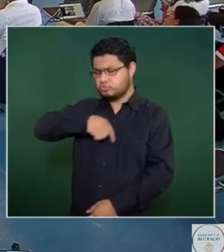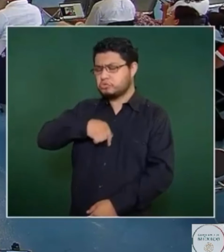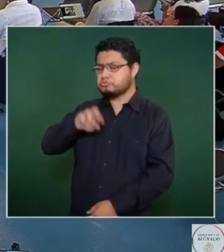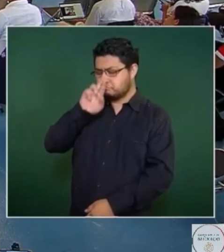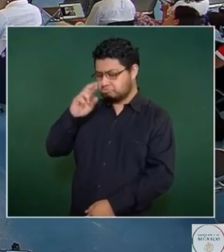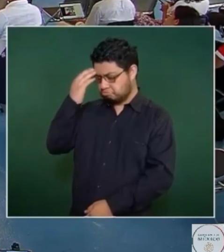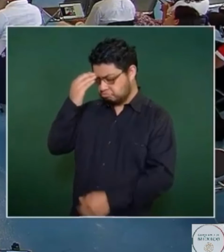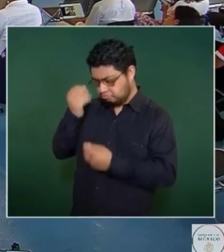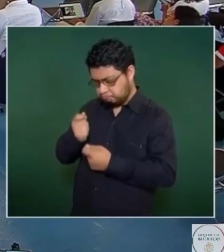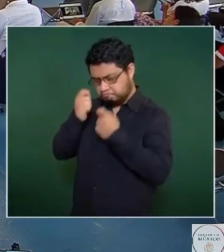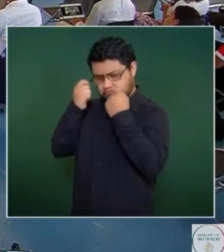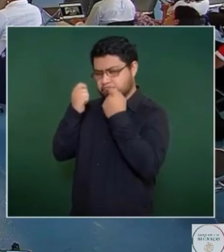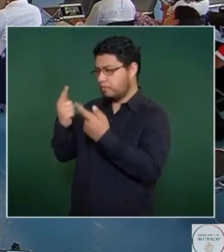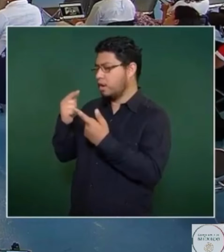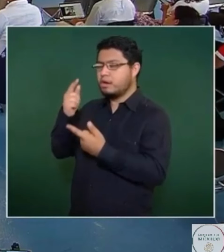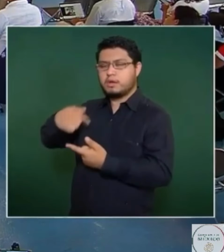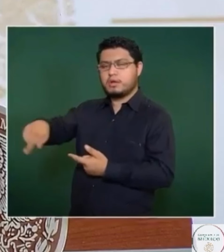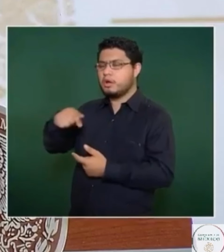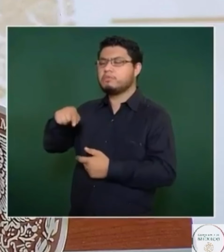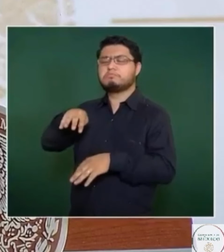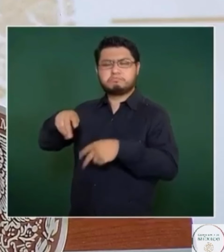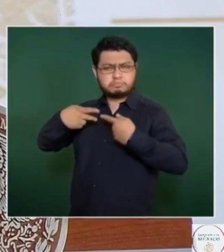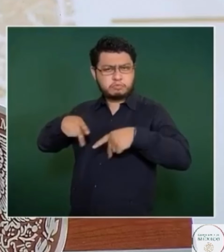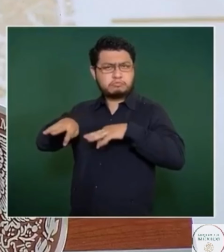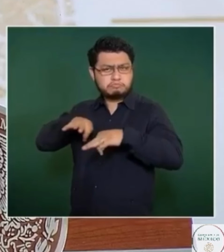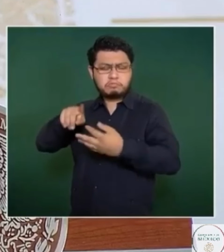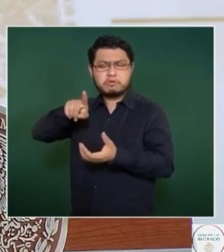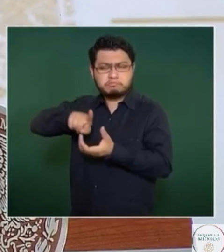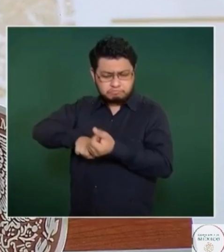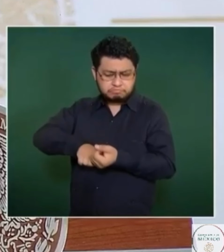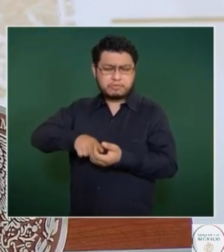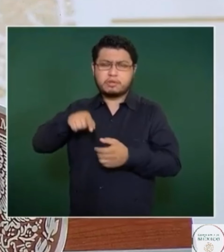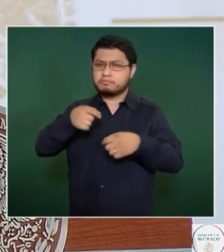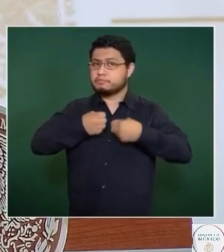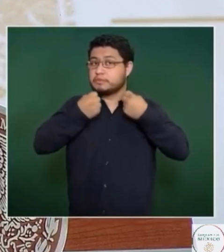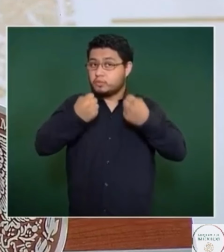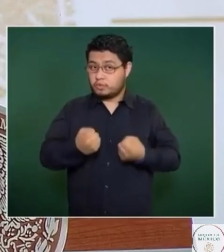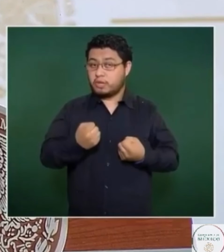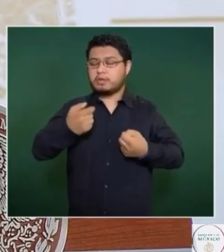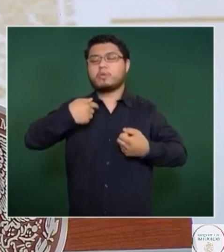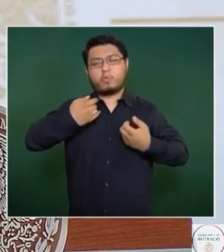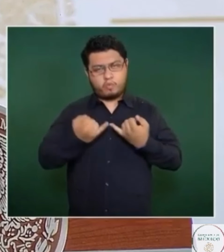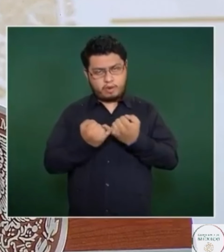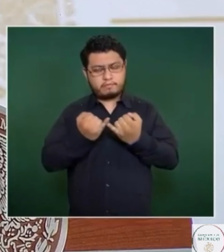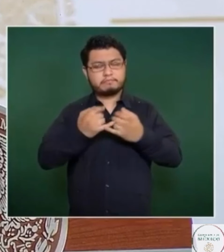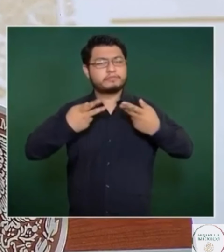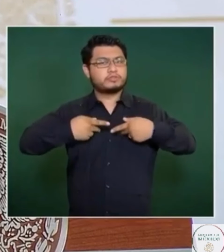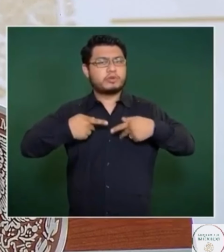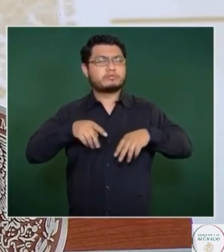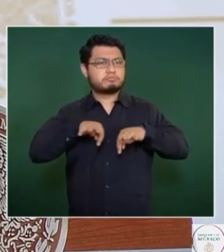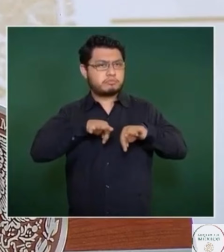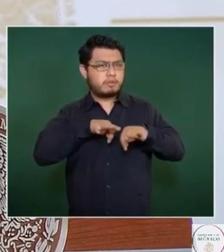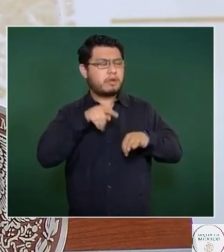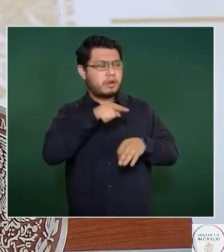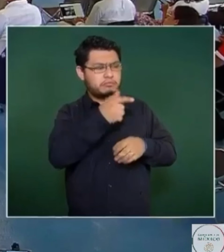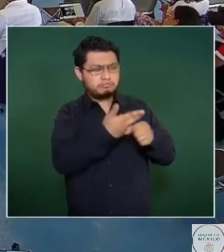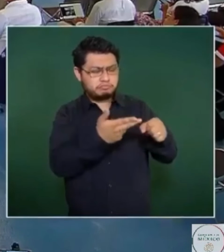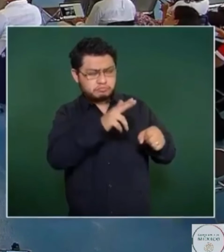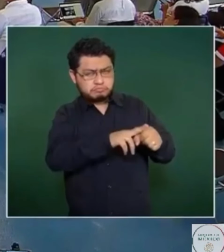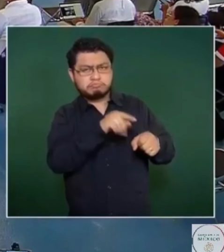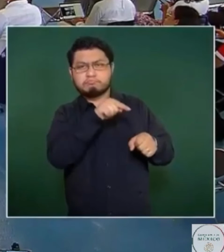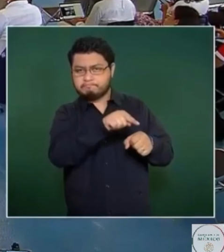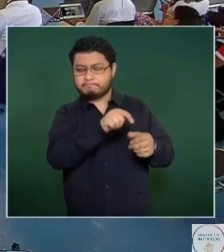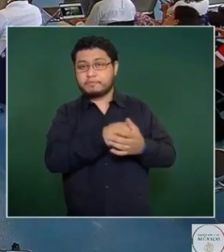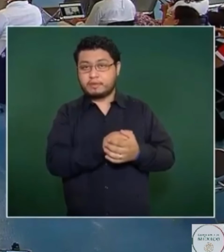el servicio que hacen nuestras fuerzas de seguridad y el personal sanitario por nuestro estado. Por supuesto, el tema de la